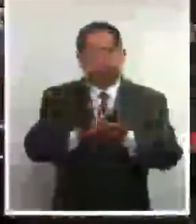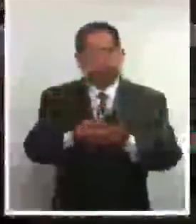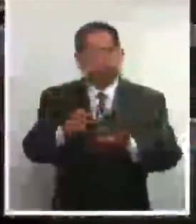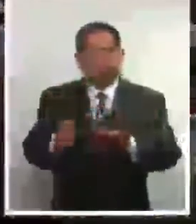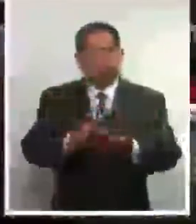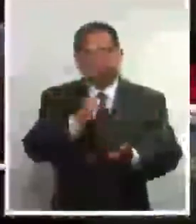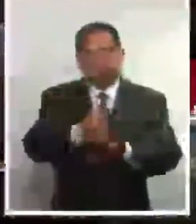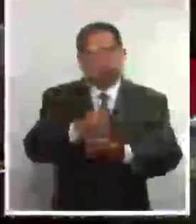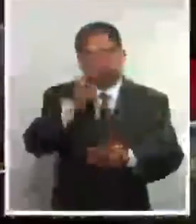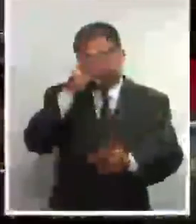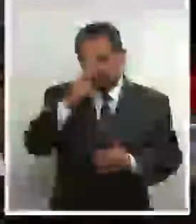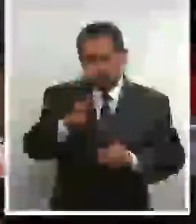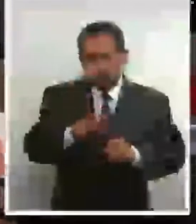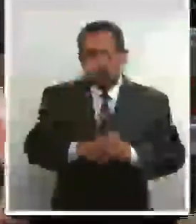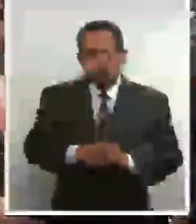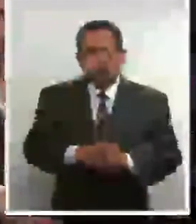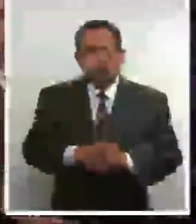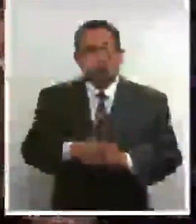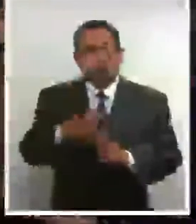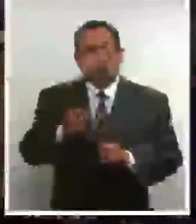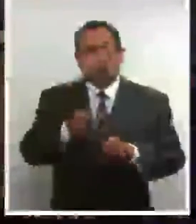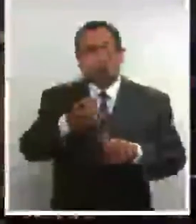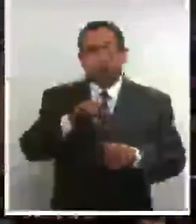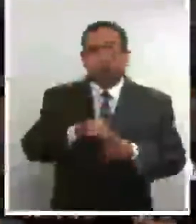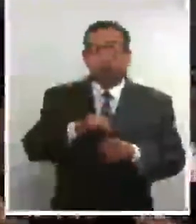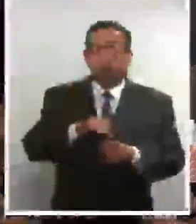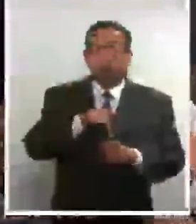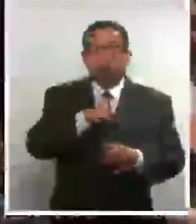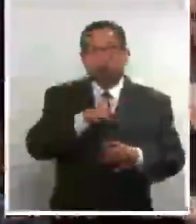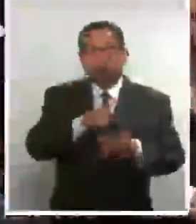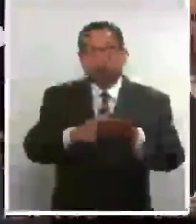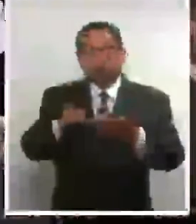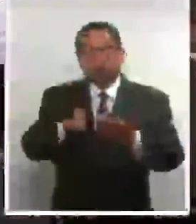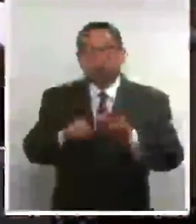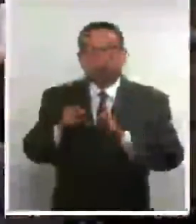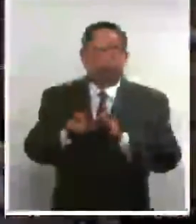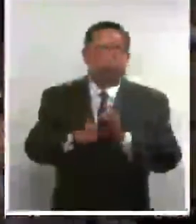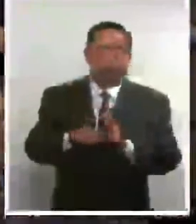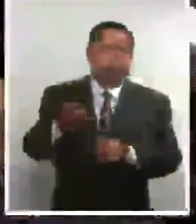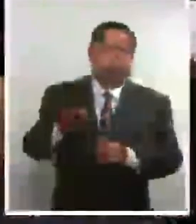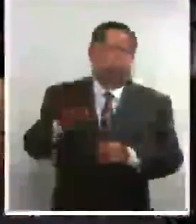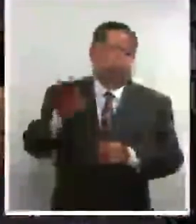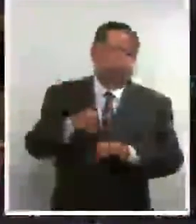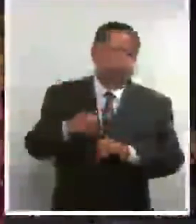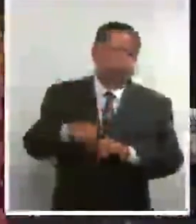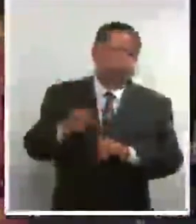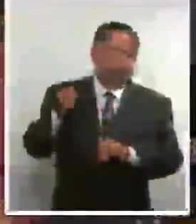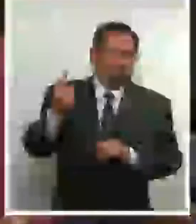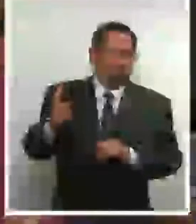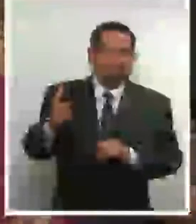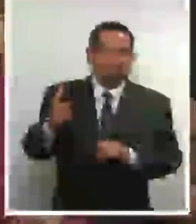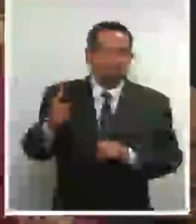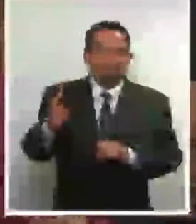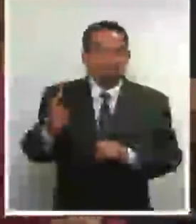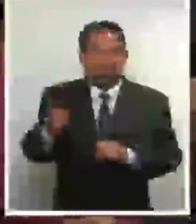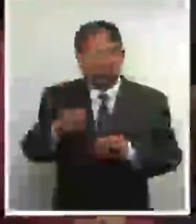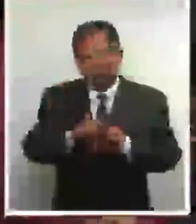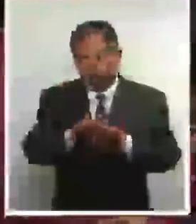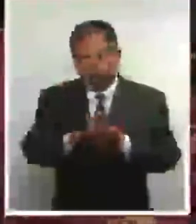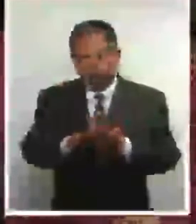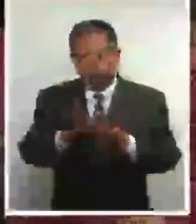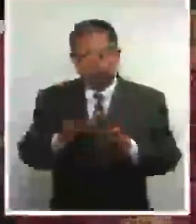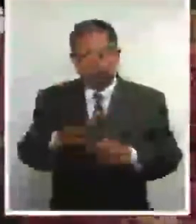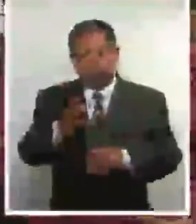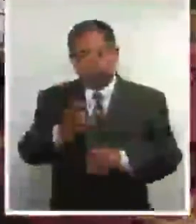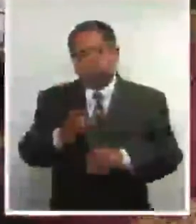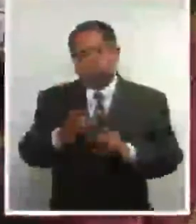de México emita su voto referente a este artículo 45, numeral 1, en sus términos. Referente a